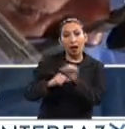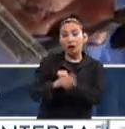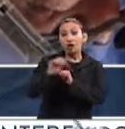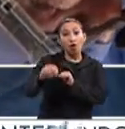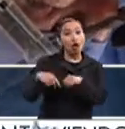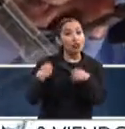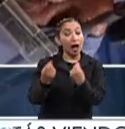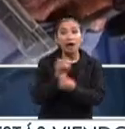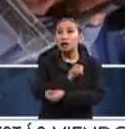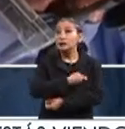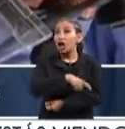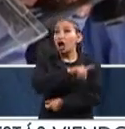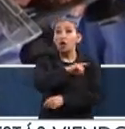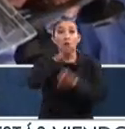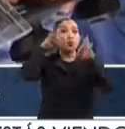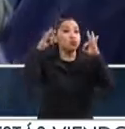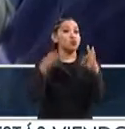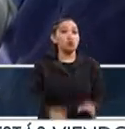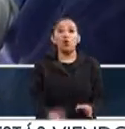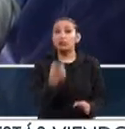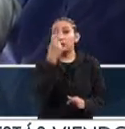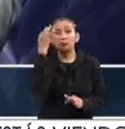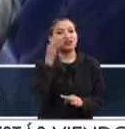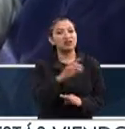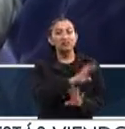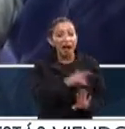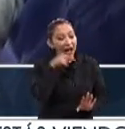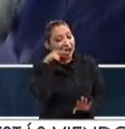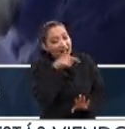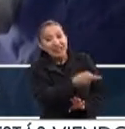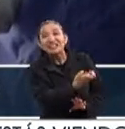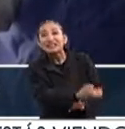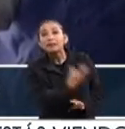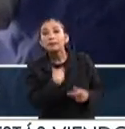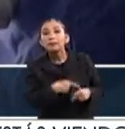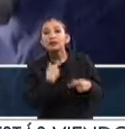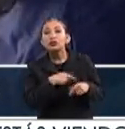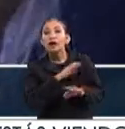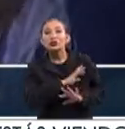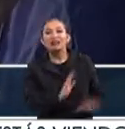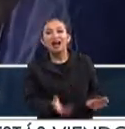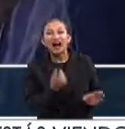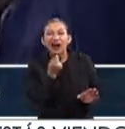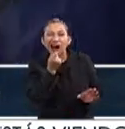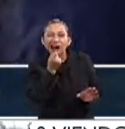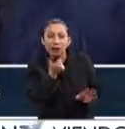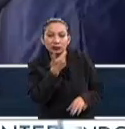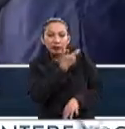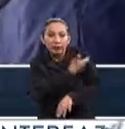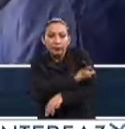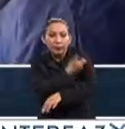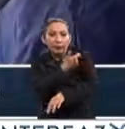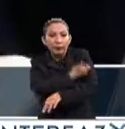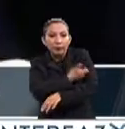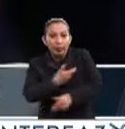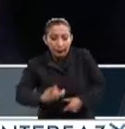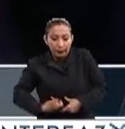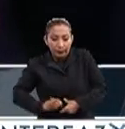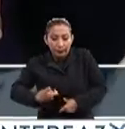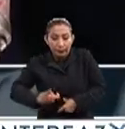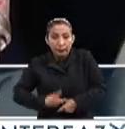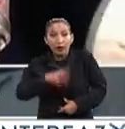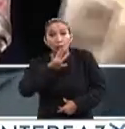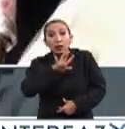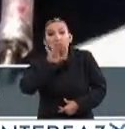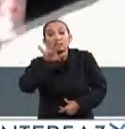les devuelven una buena calidad de vida a estos pacientes. Son pacientes que requieren de estarse introduciendo líquido en el abdomen